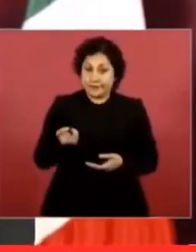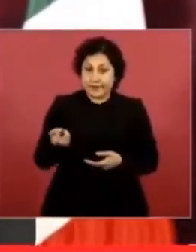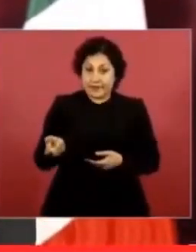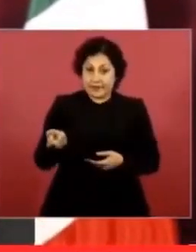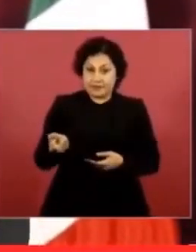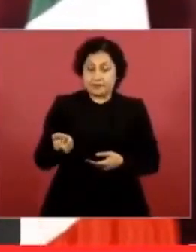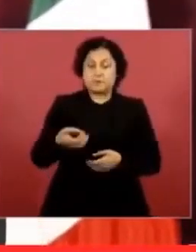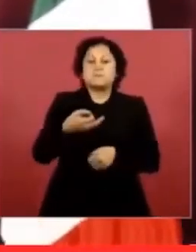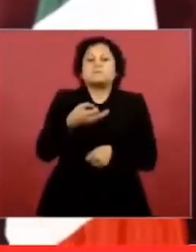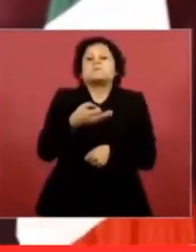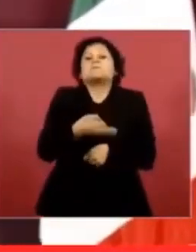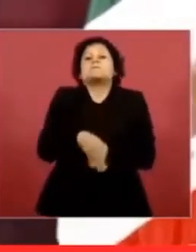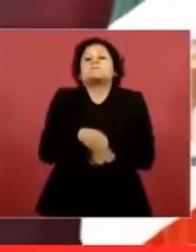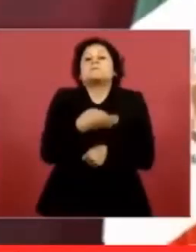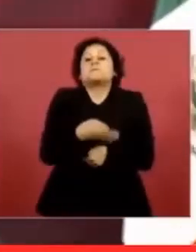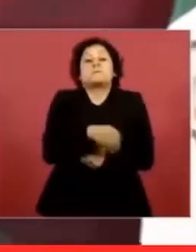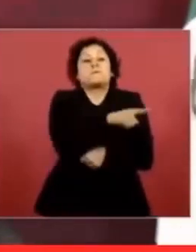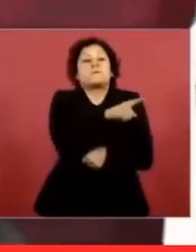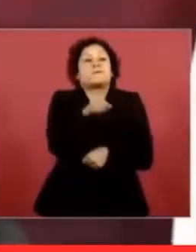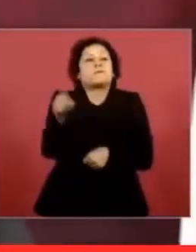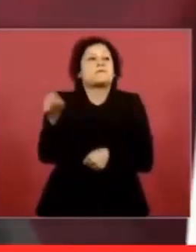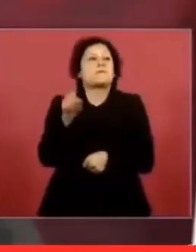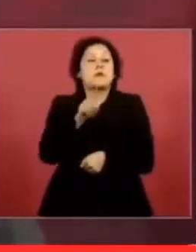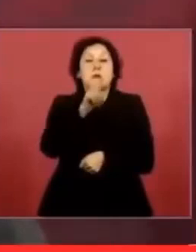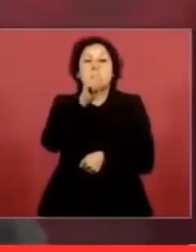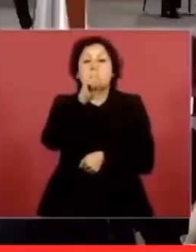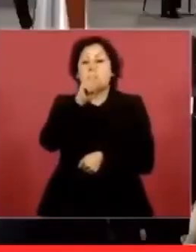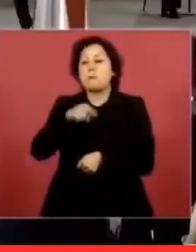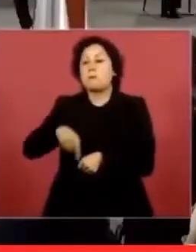mientras saqueaban al país.